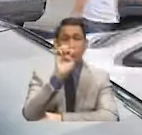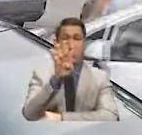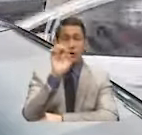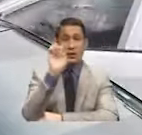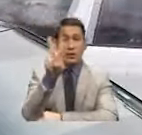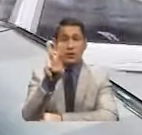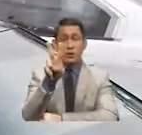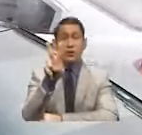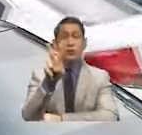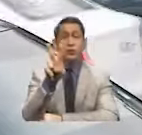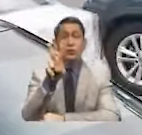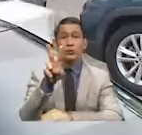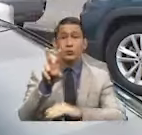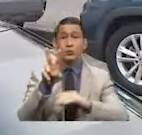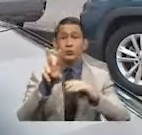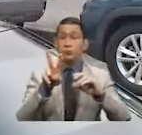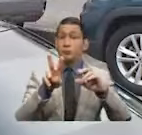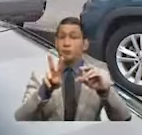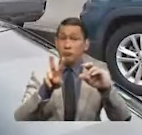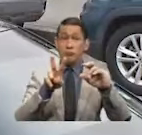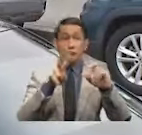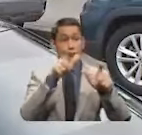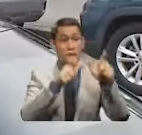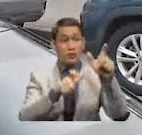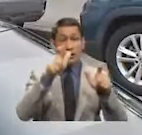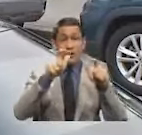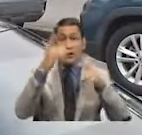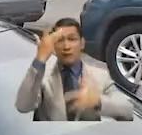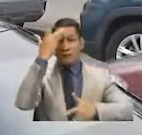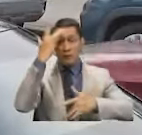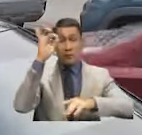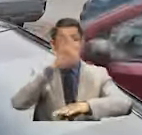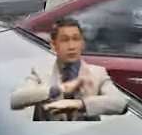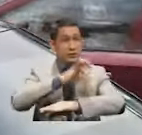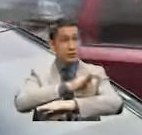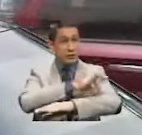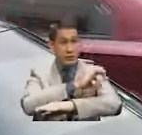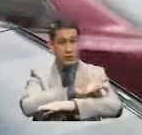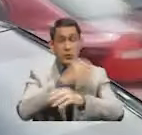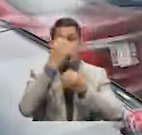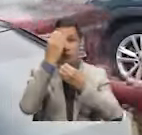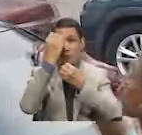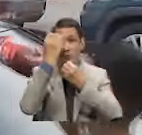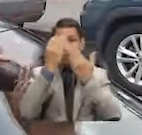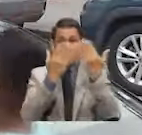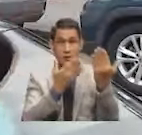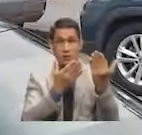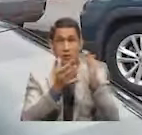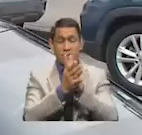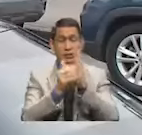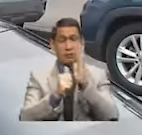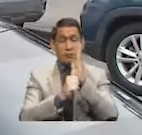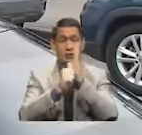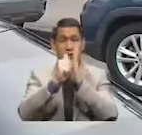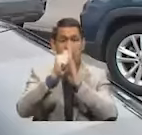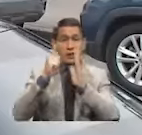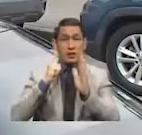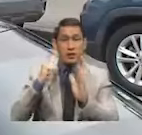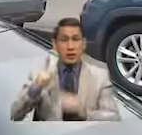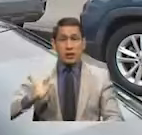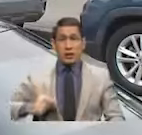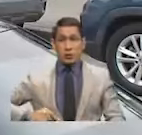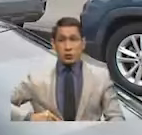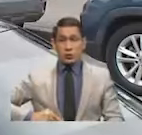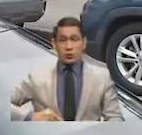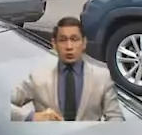9.442 casos de dengue confirmados es lo que reporta el boletín epidemiológico emitido por el Ministerio de Salud Pública,